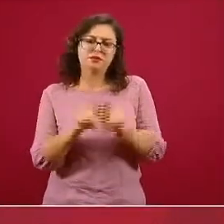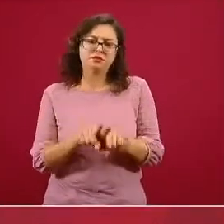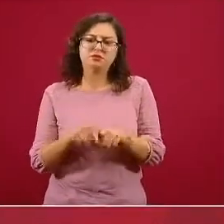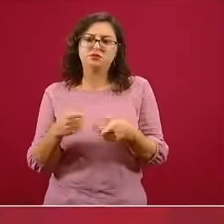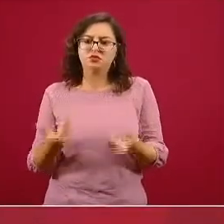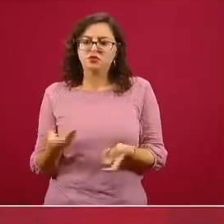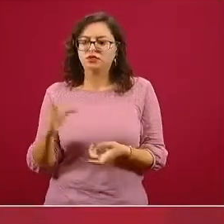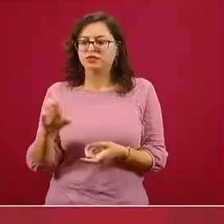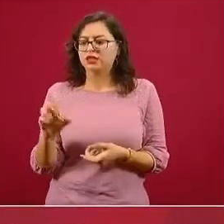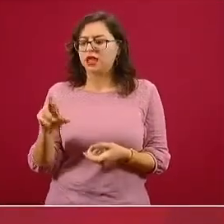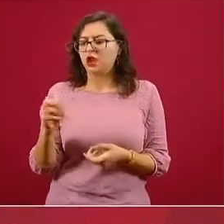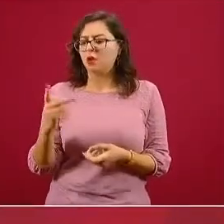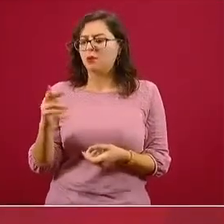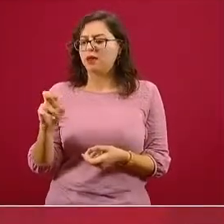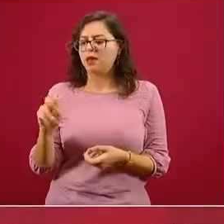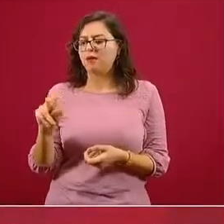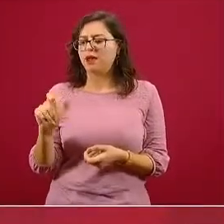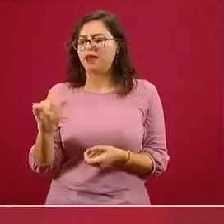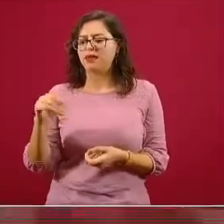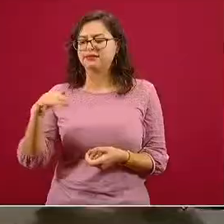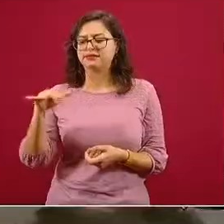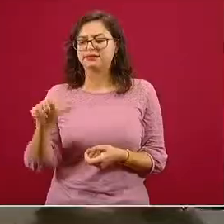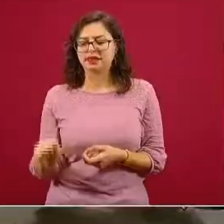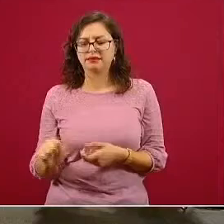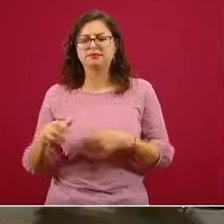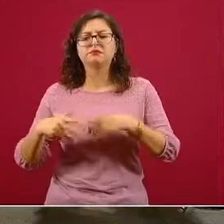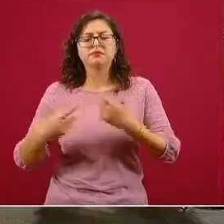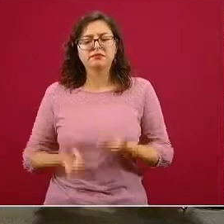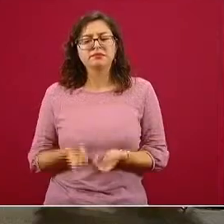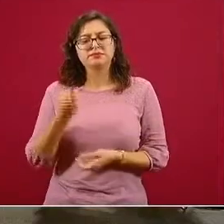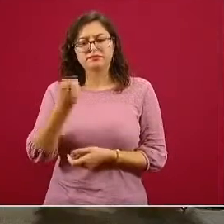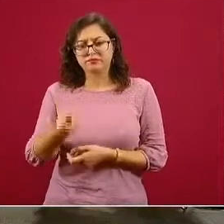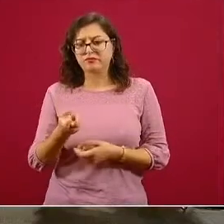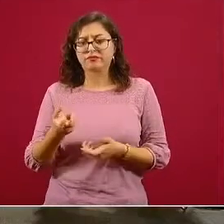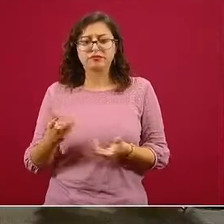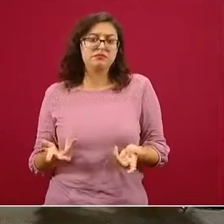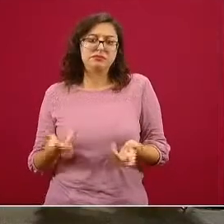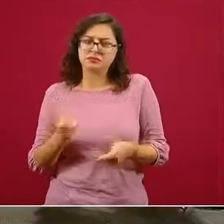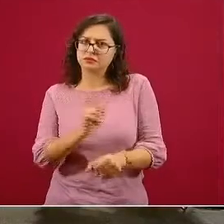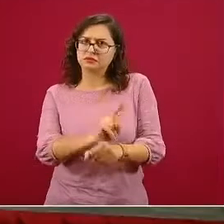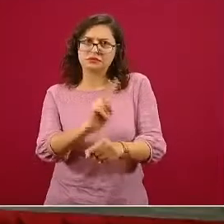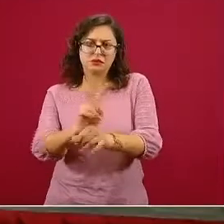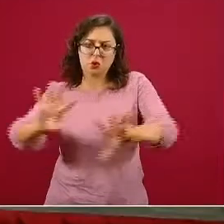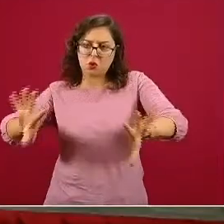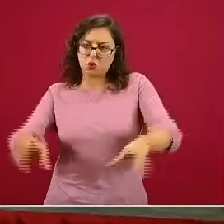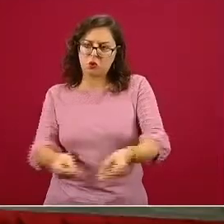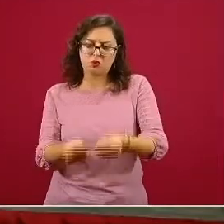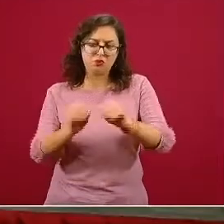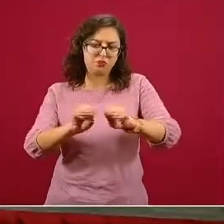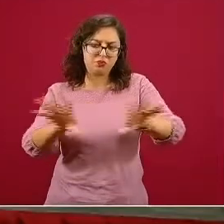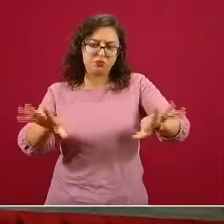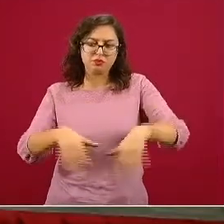cero prevalencia. Entonces, todo lo que hemos presentado procede de esta vigilancia integral.